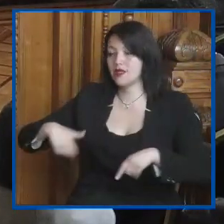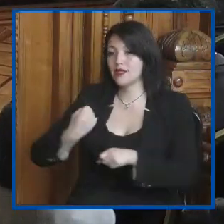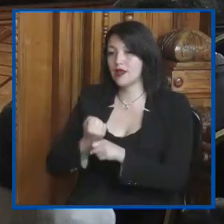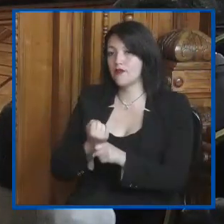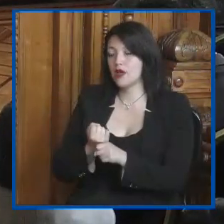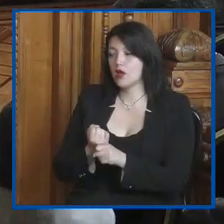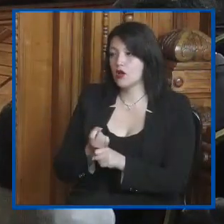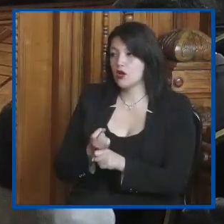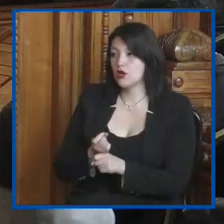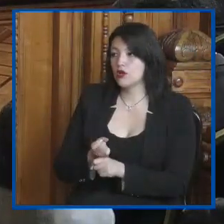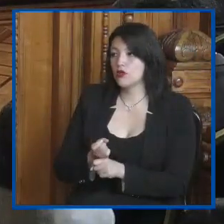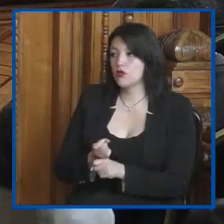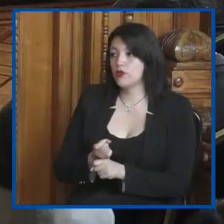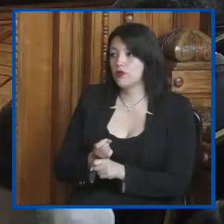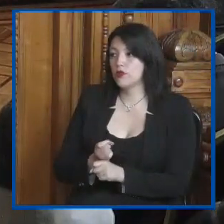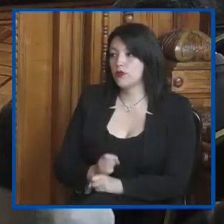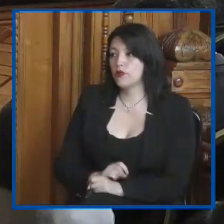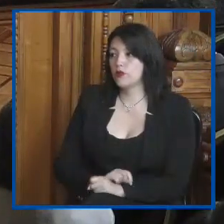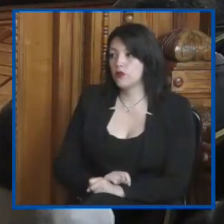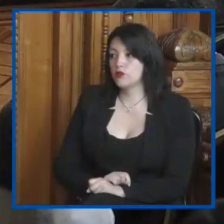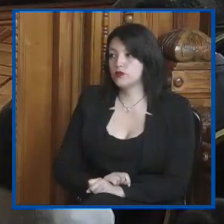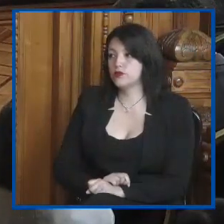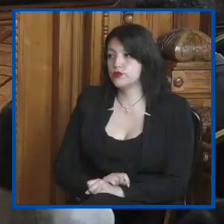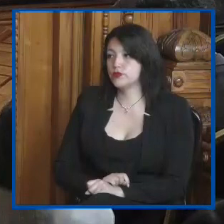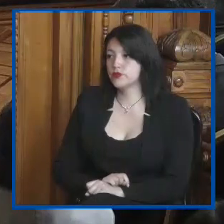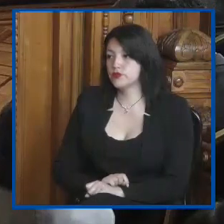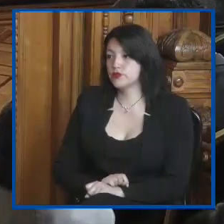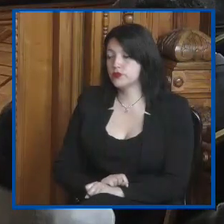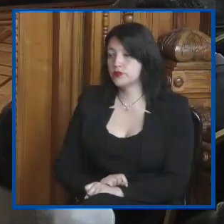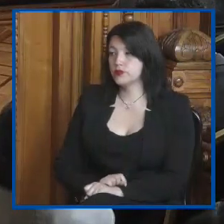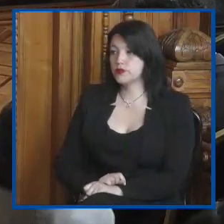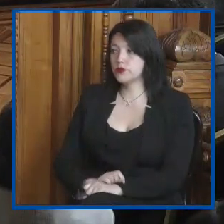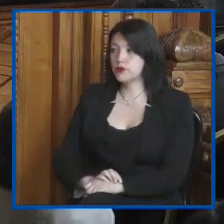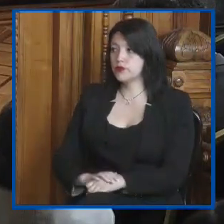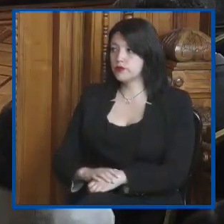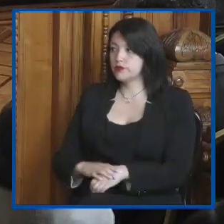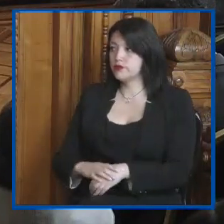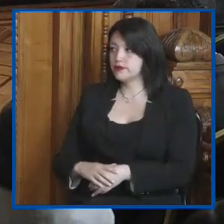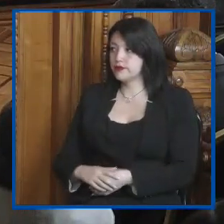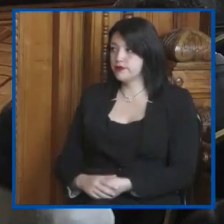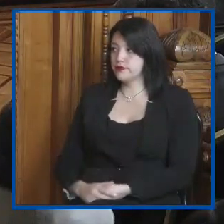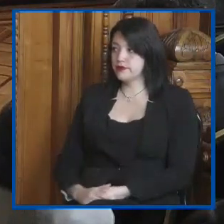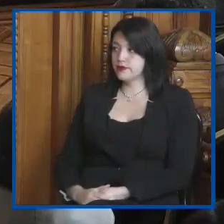de los puntos que me llamó particularmente la atención de la exposición fue